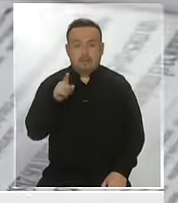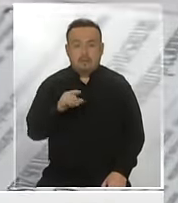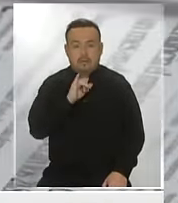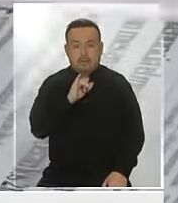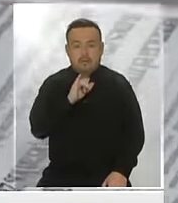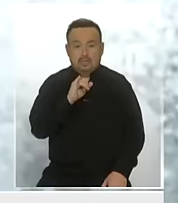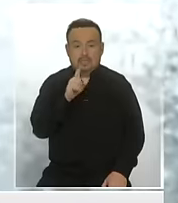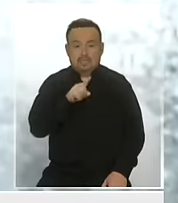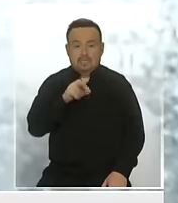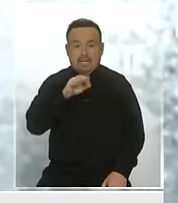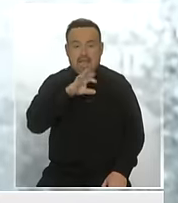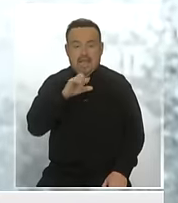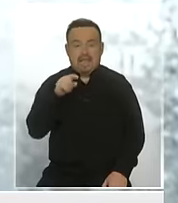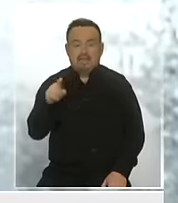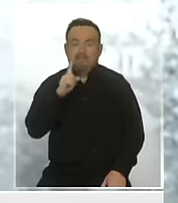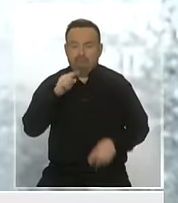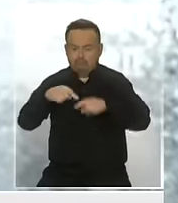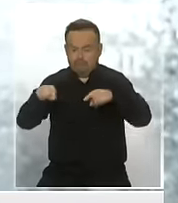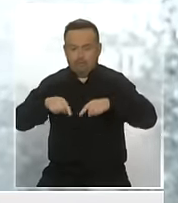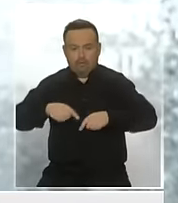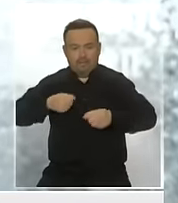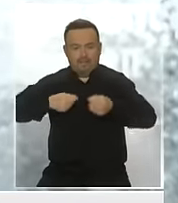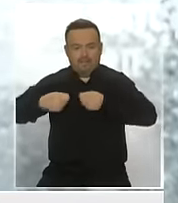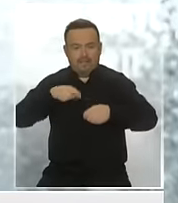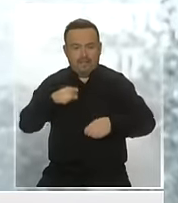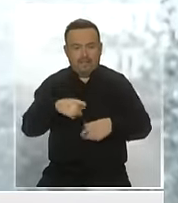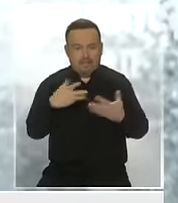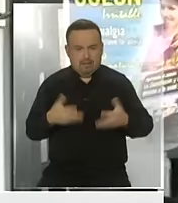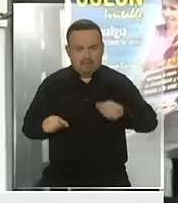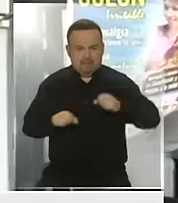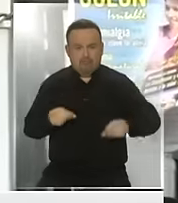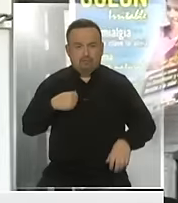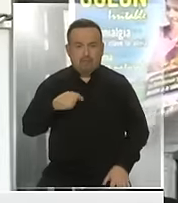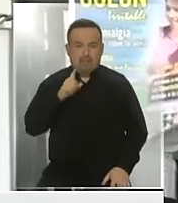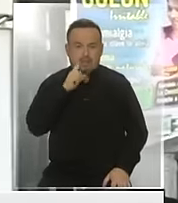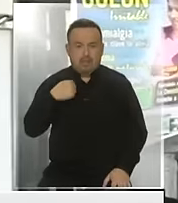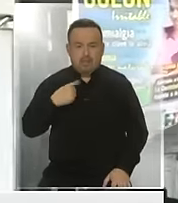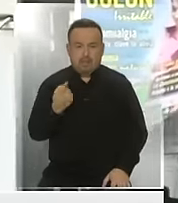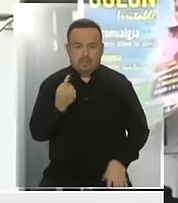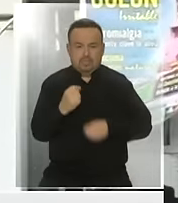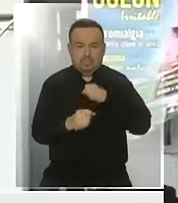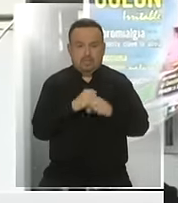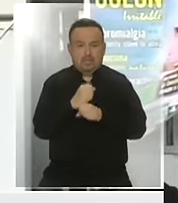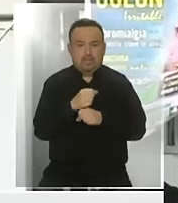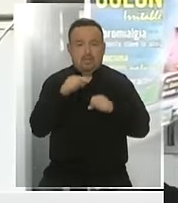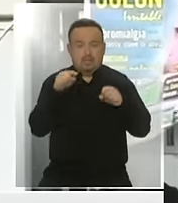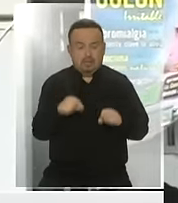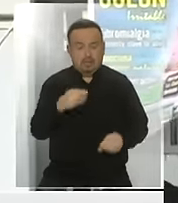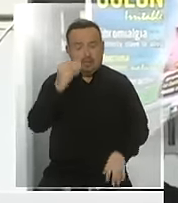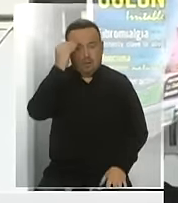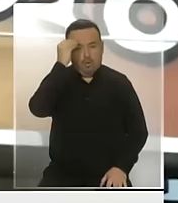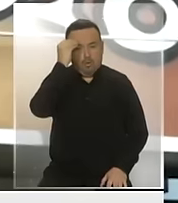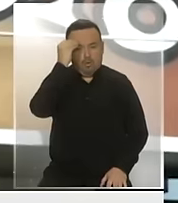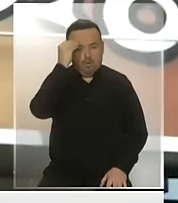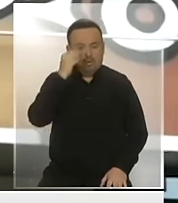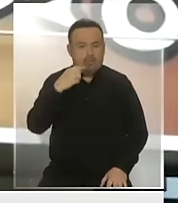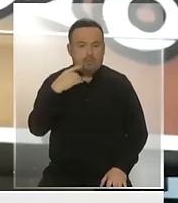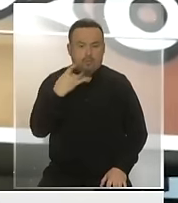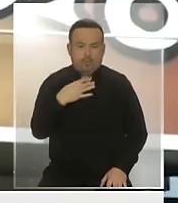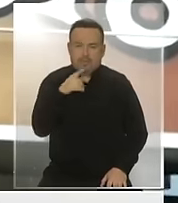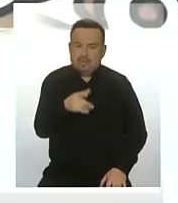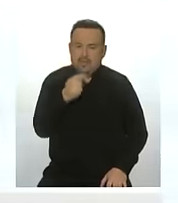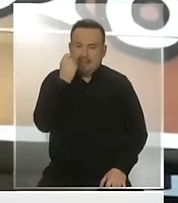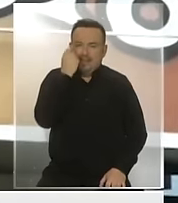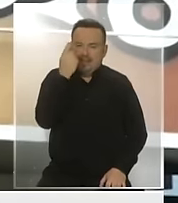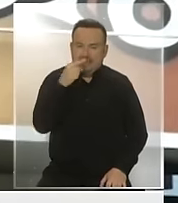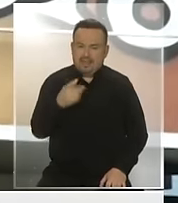Israel tiene un kiosco en Valdivia. Cuando ocurrió el terremoto tenía 11 años. Por eso sus recuerdos son vitales para